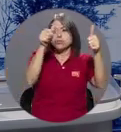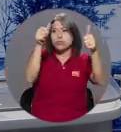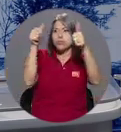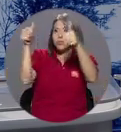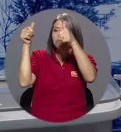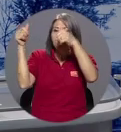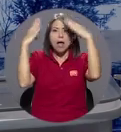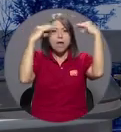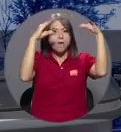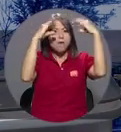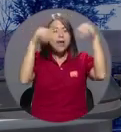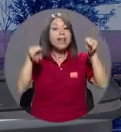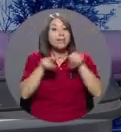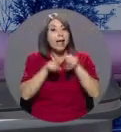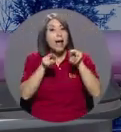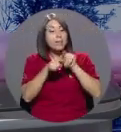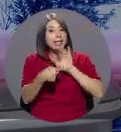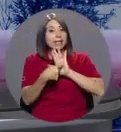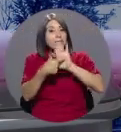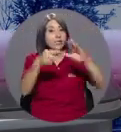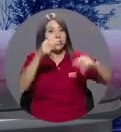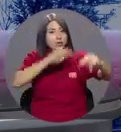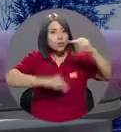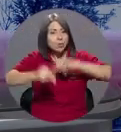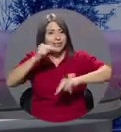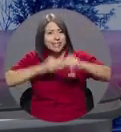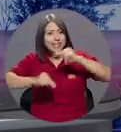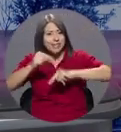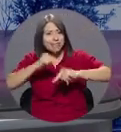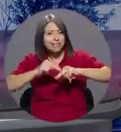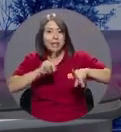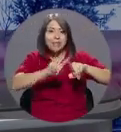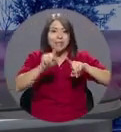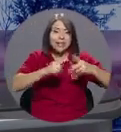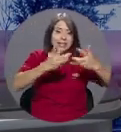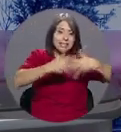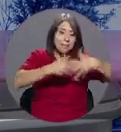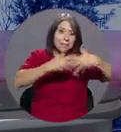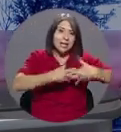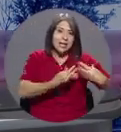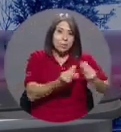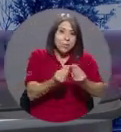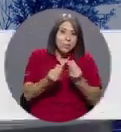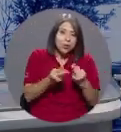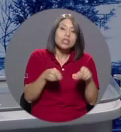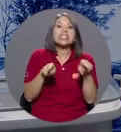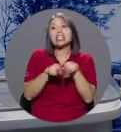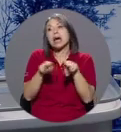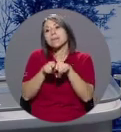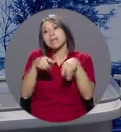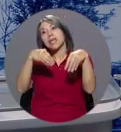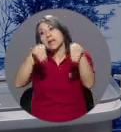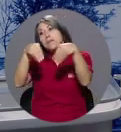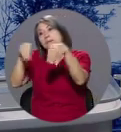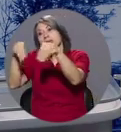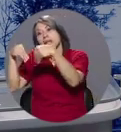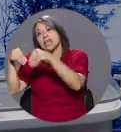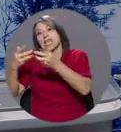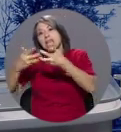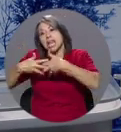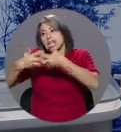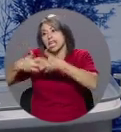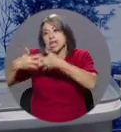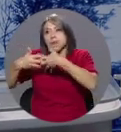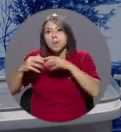vamos a tener una exhibición comercial en donde empresas, no solo productoras, sino también que venden suministros, equipos y demás para